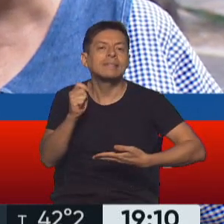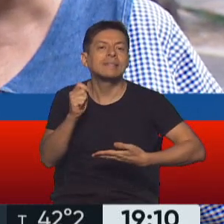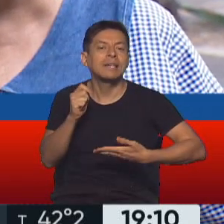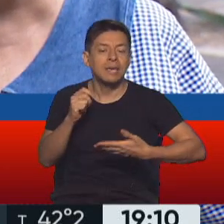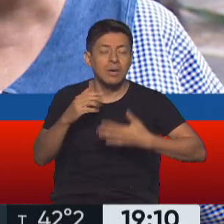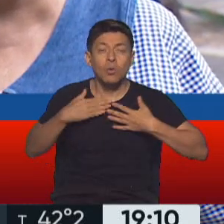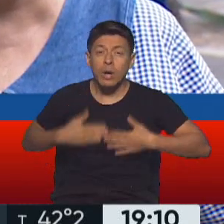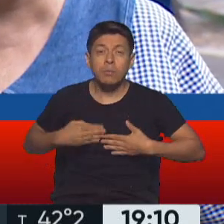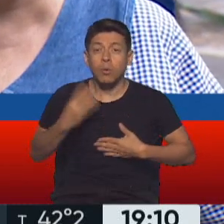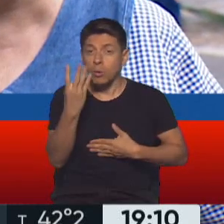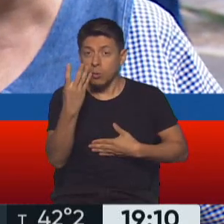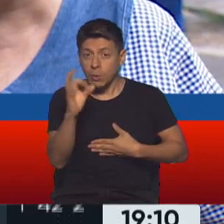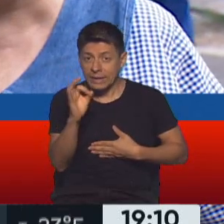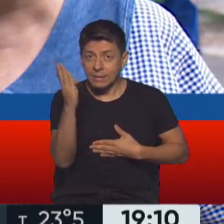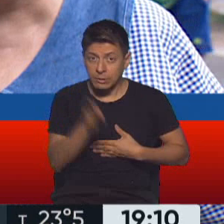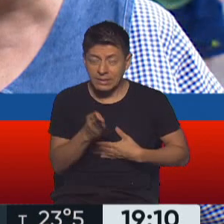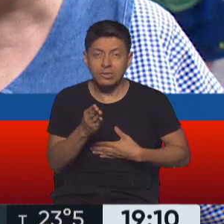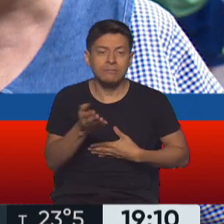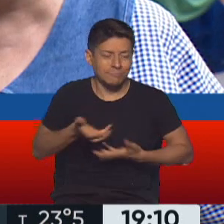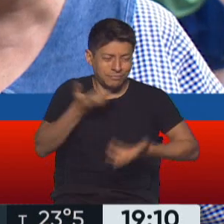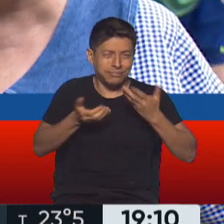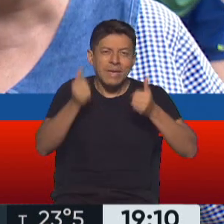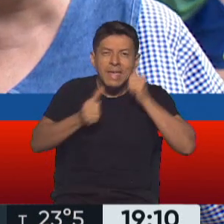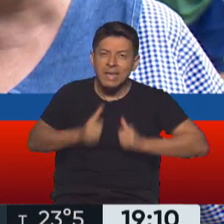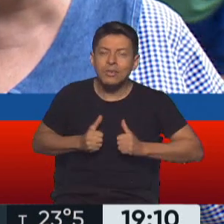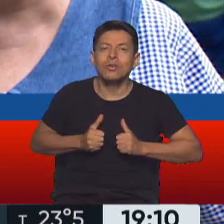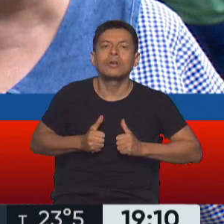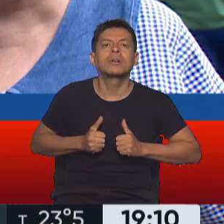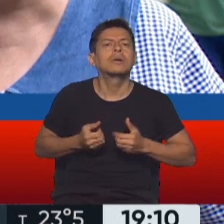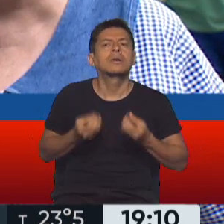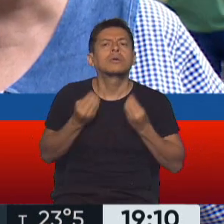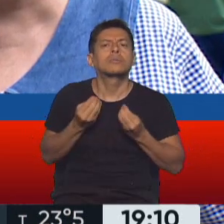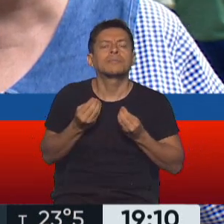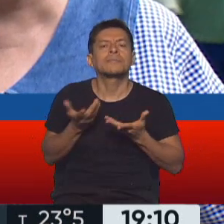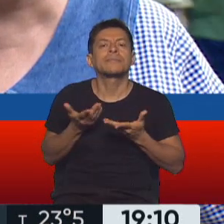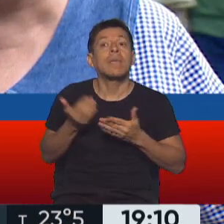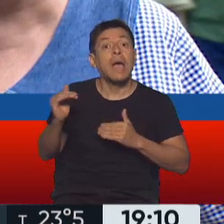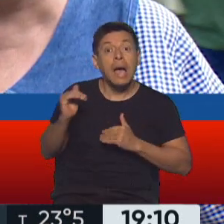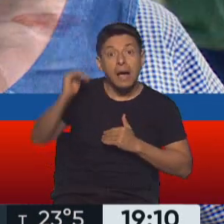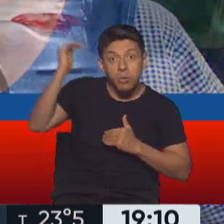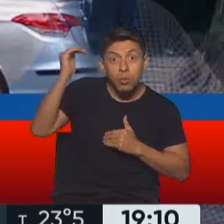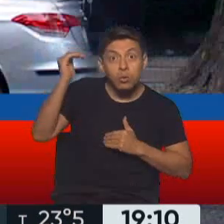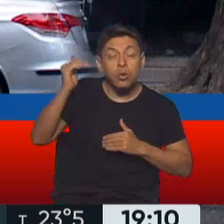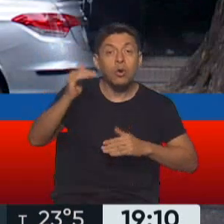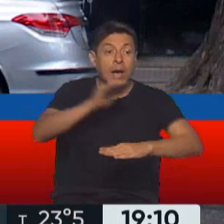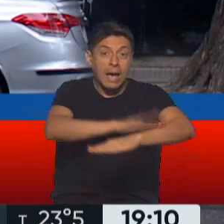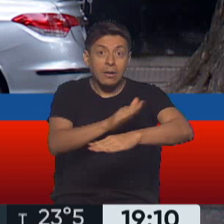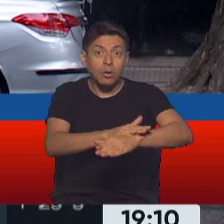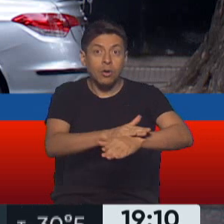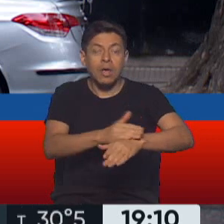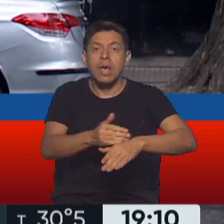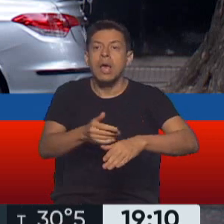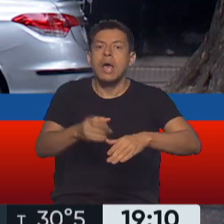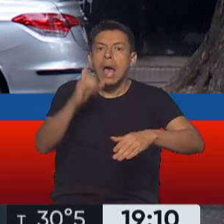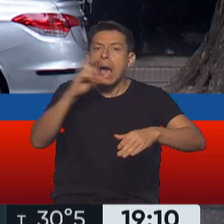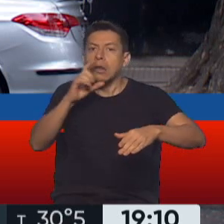de quemaduras. El accidente ocurrió al avivar un adulto las brasas con alcohol.